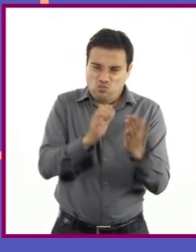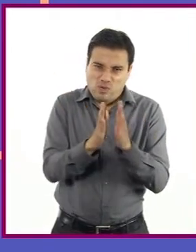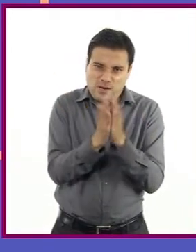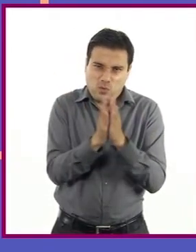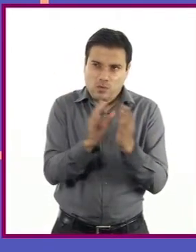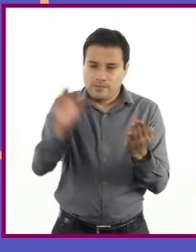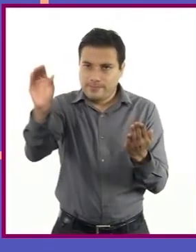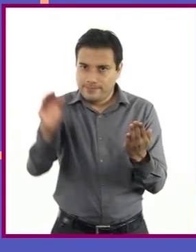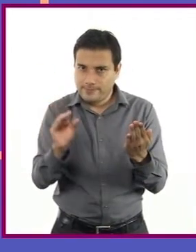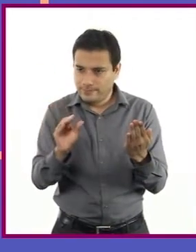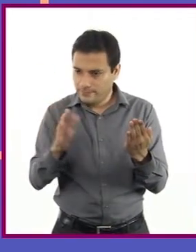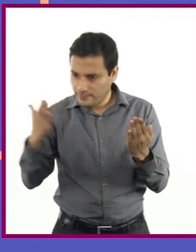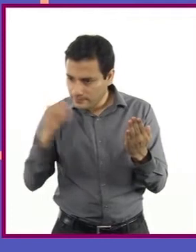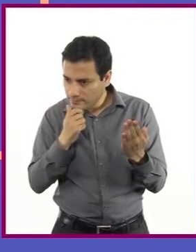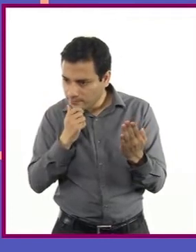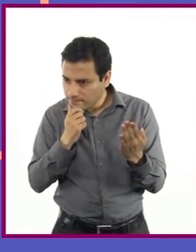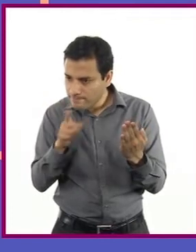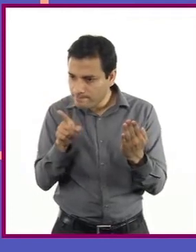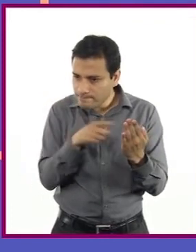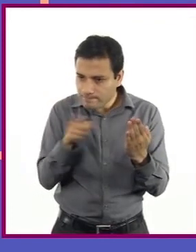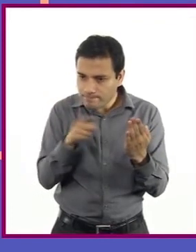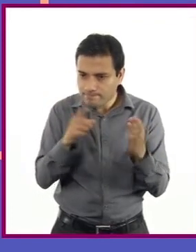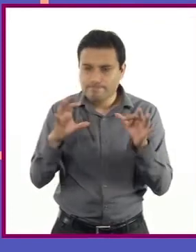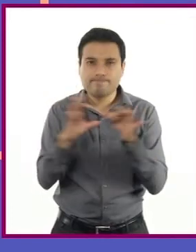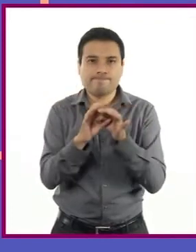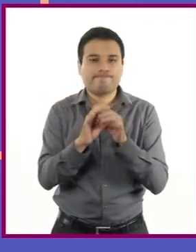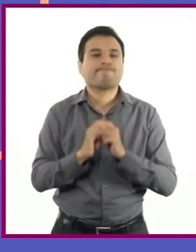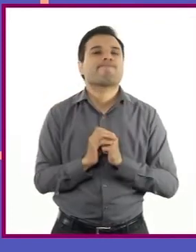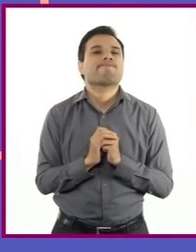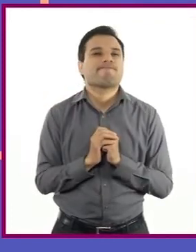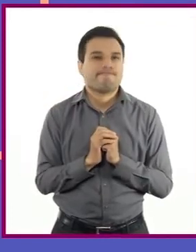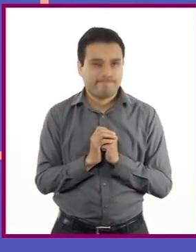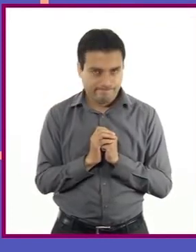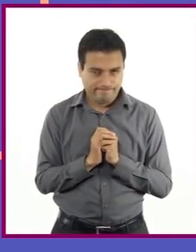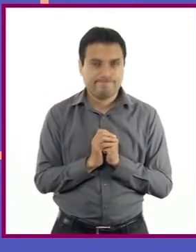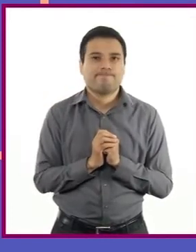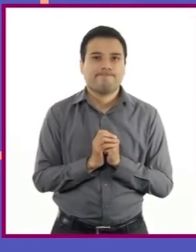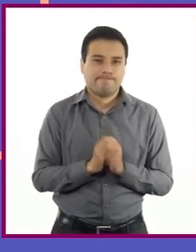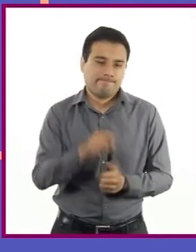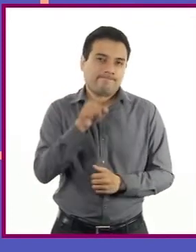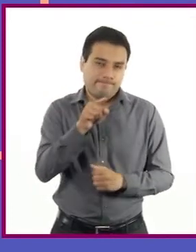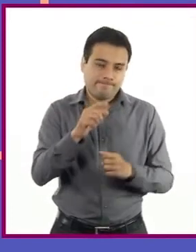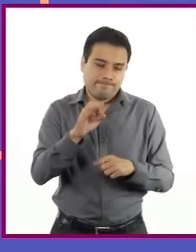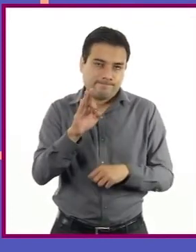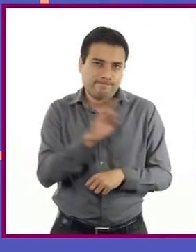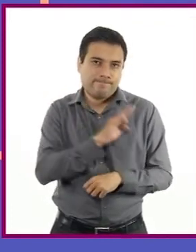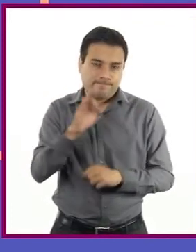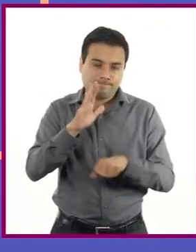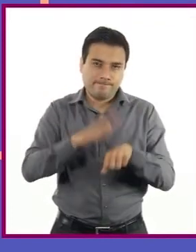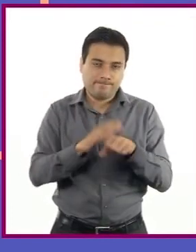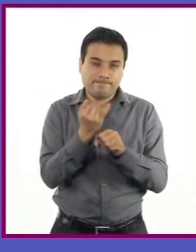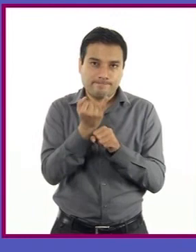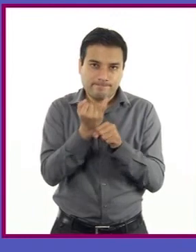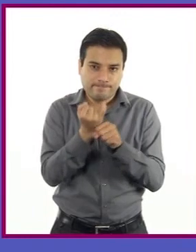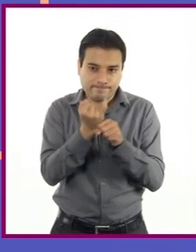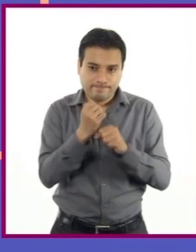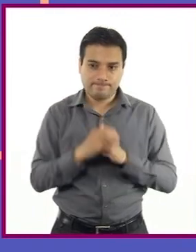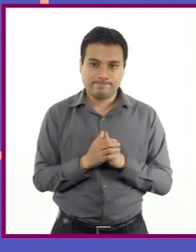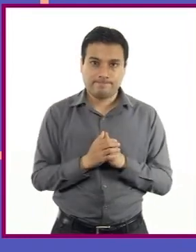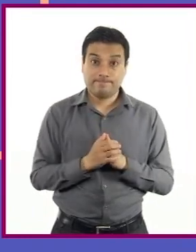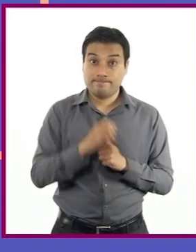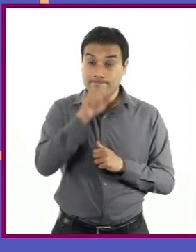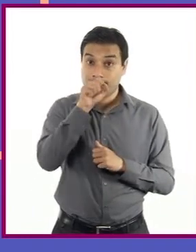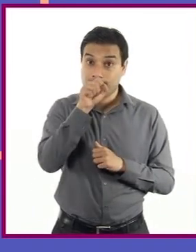poner atención y seguir estas instrucciones para complementar nuestro aprendizaje. Por otro lado,